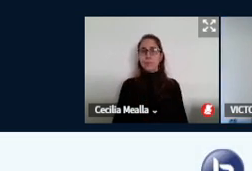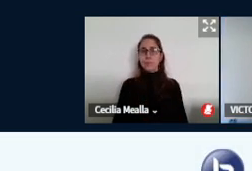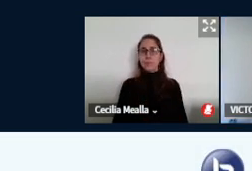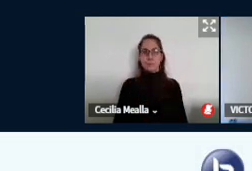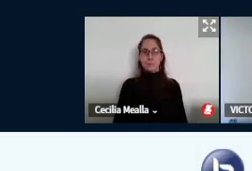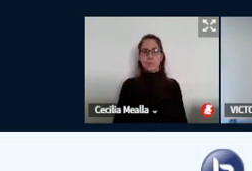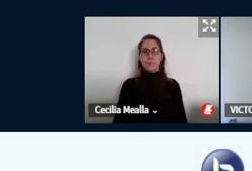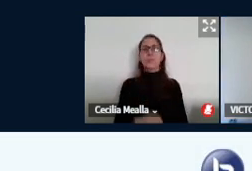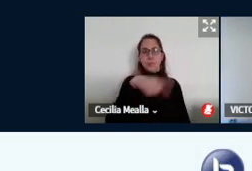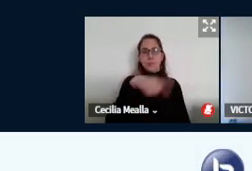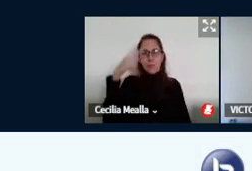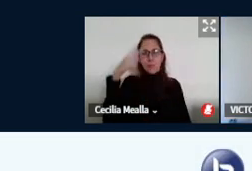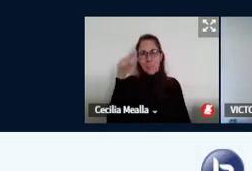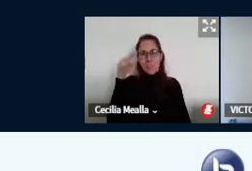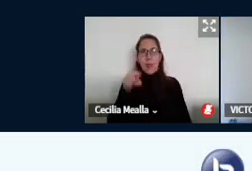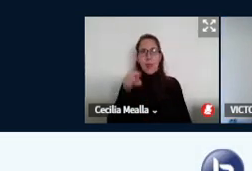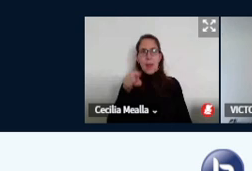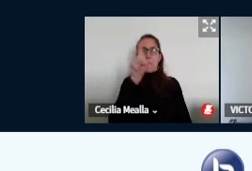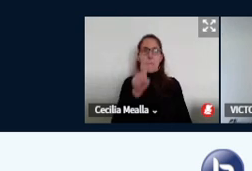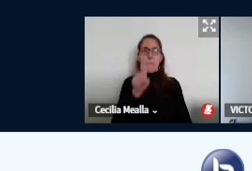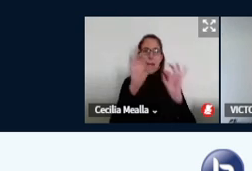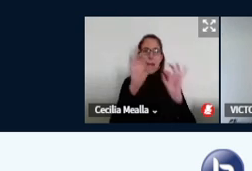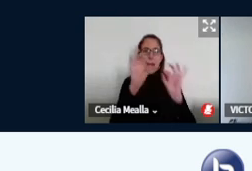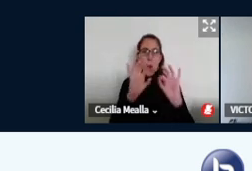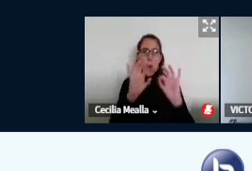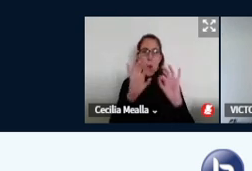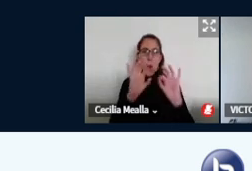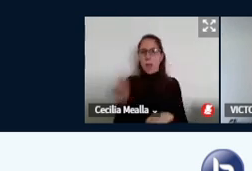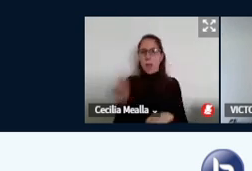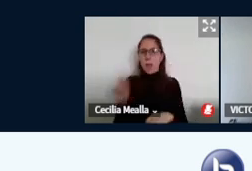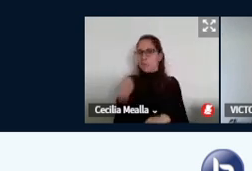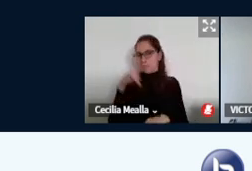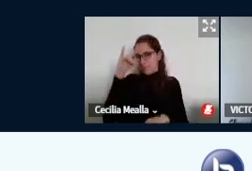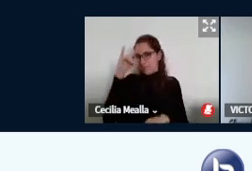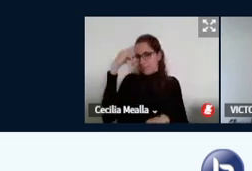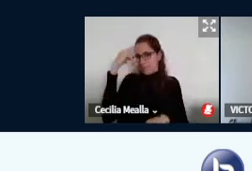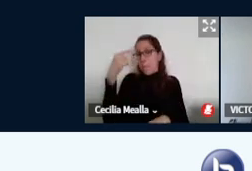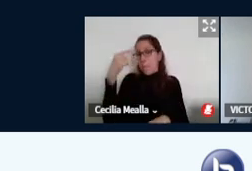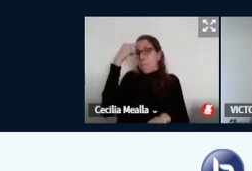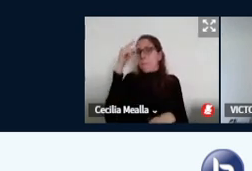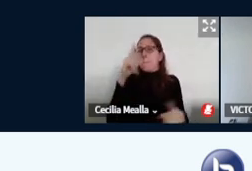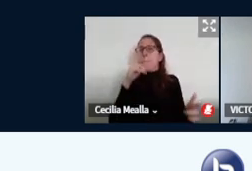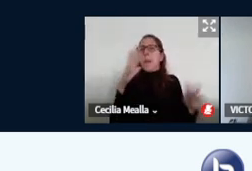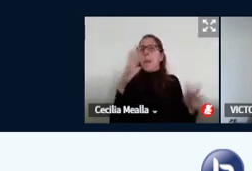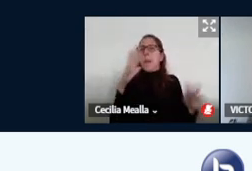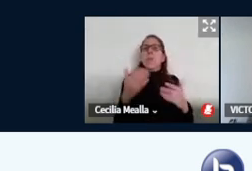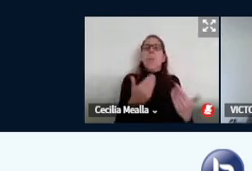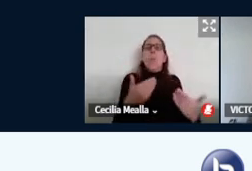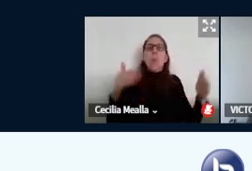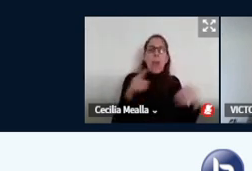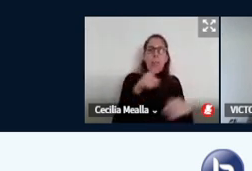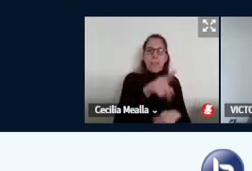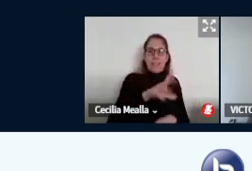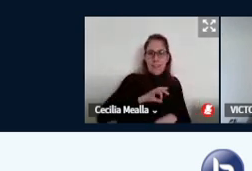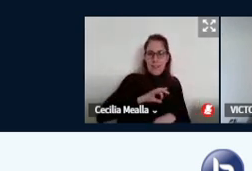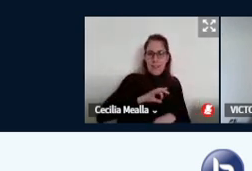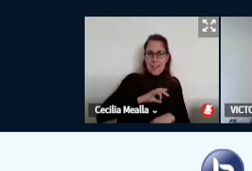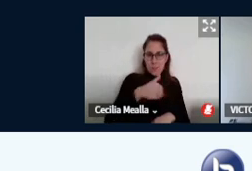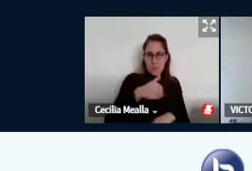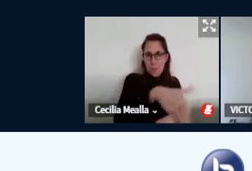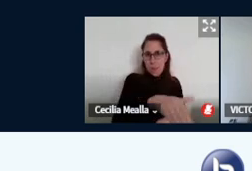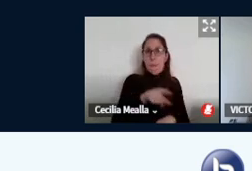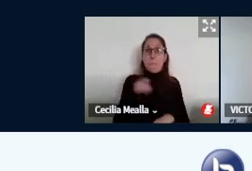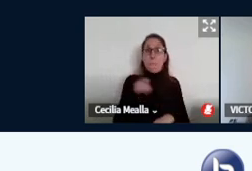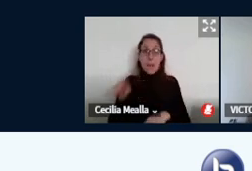Tengan en cuenta que estas preguntas las inventamos nosotros. Intentamos simular lo que pueden llegar a ser las preguntas del parcial, pero son preguntas